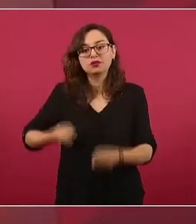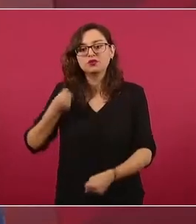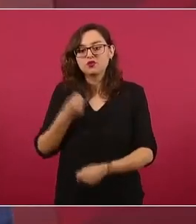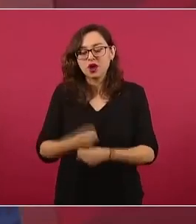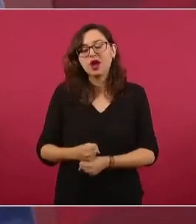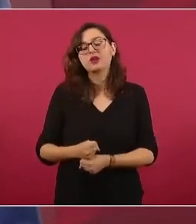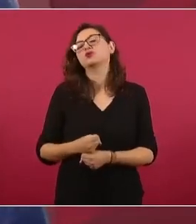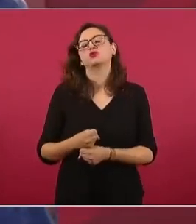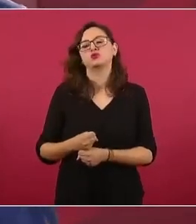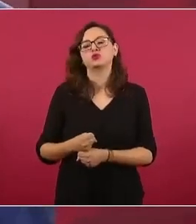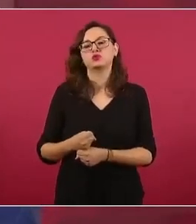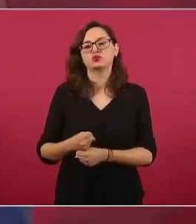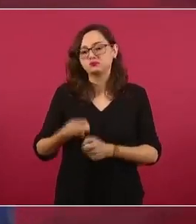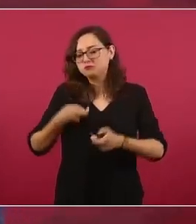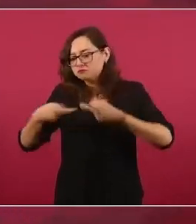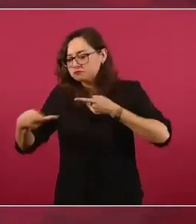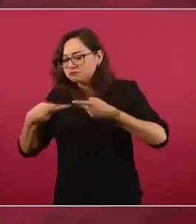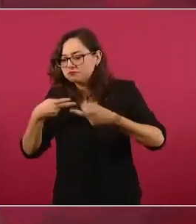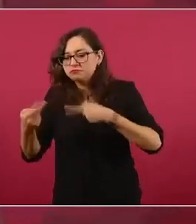buscando